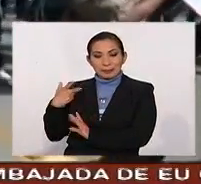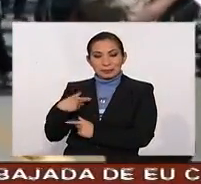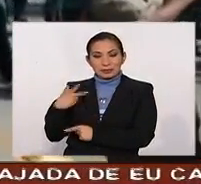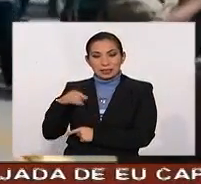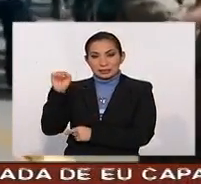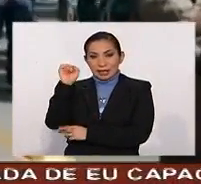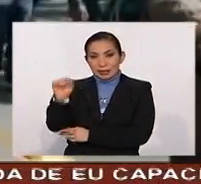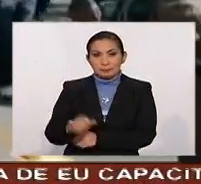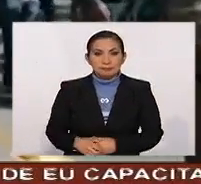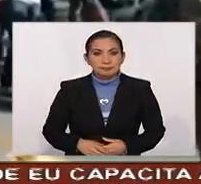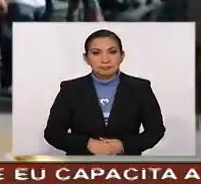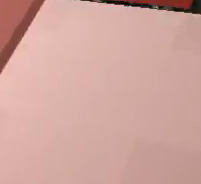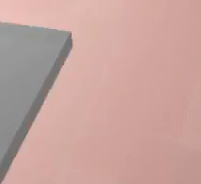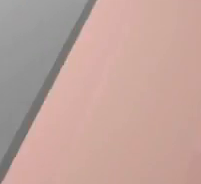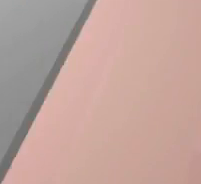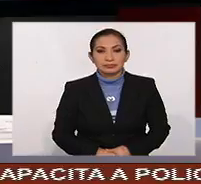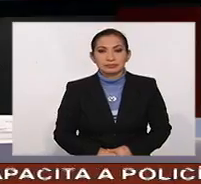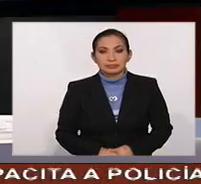personal sindicalizado.